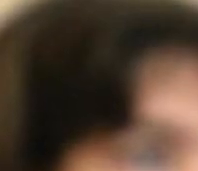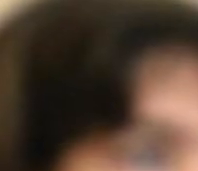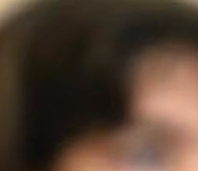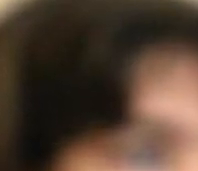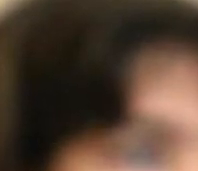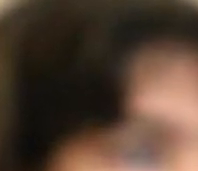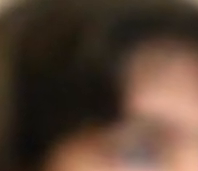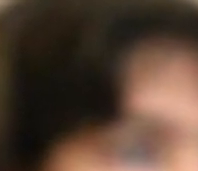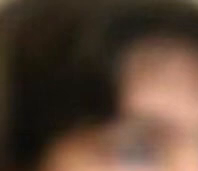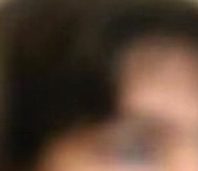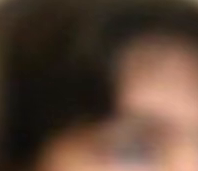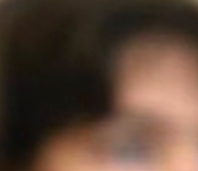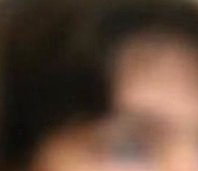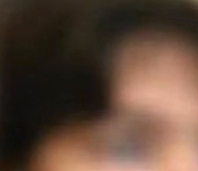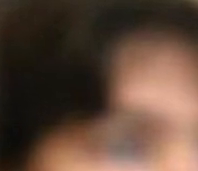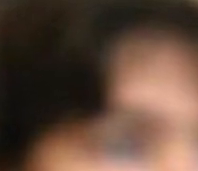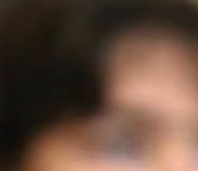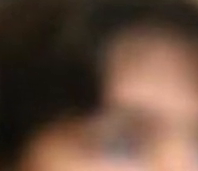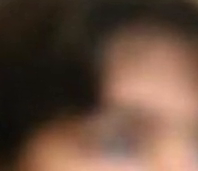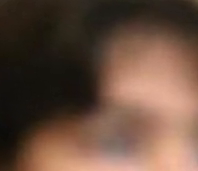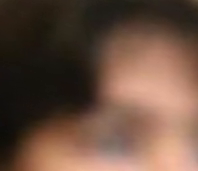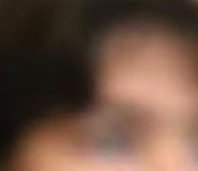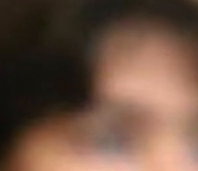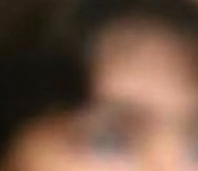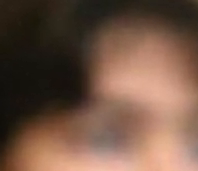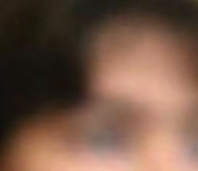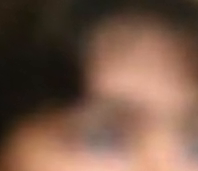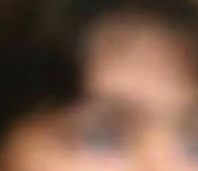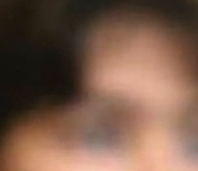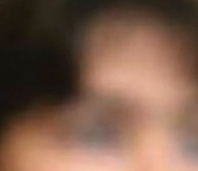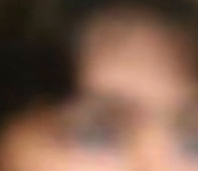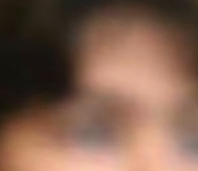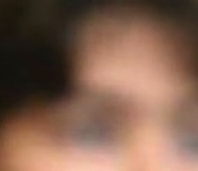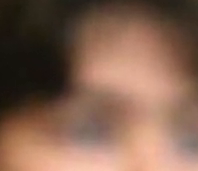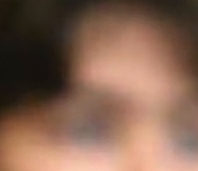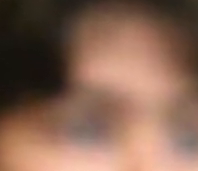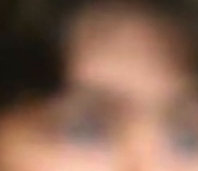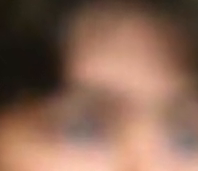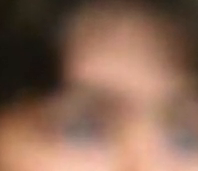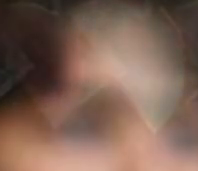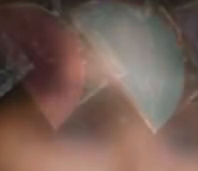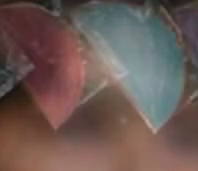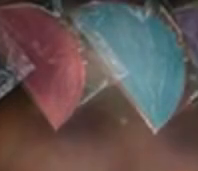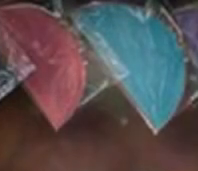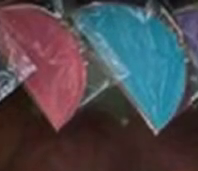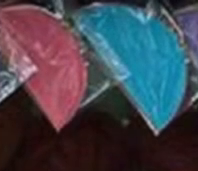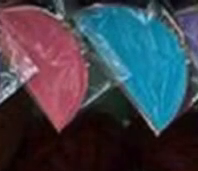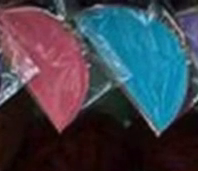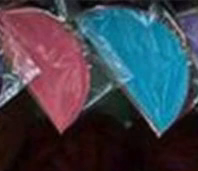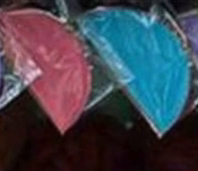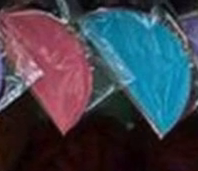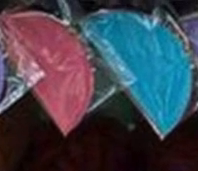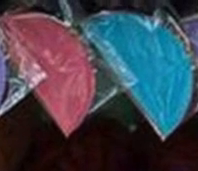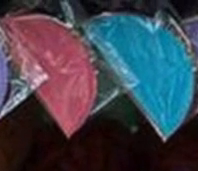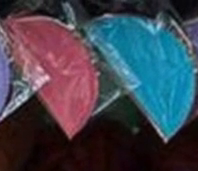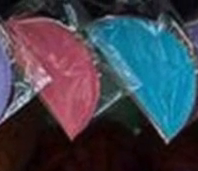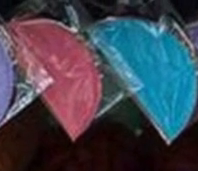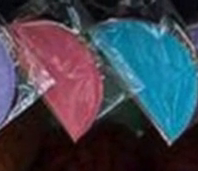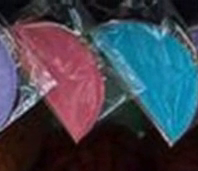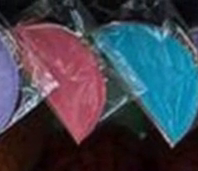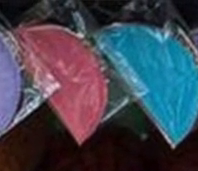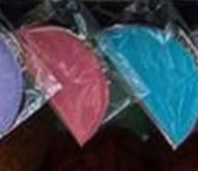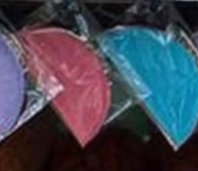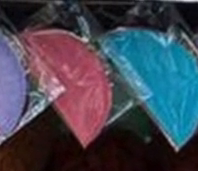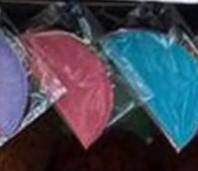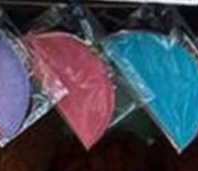un mercado negro. Y el mercado negro resulta ser contraproducente. Hay un efecto boomerang